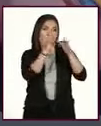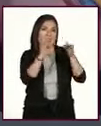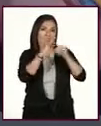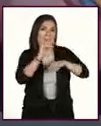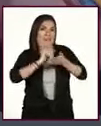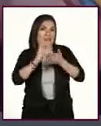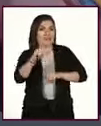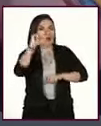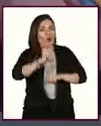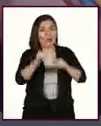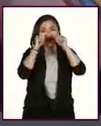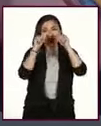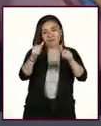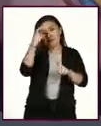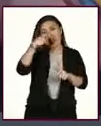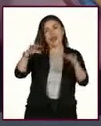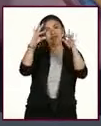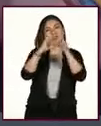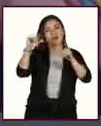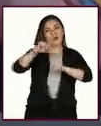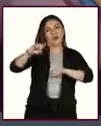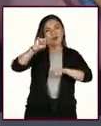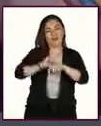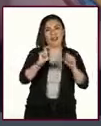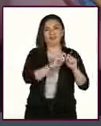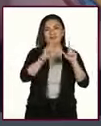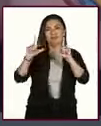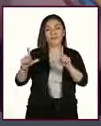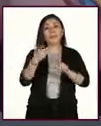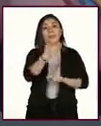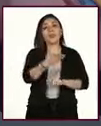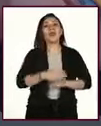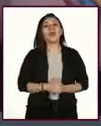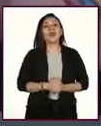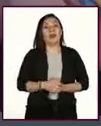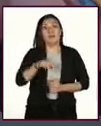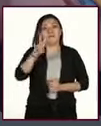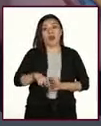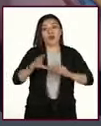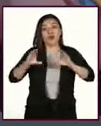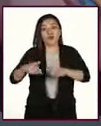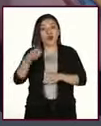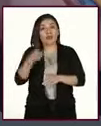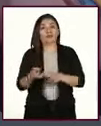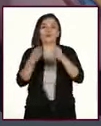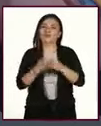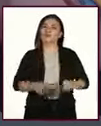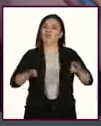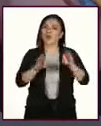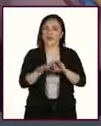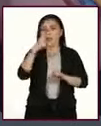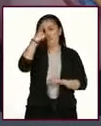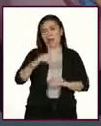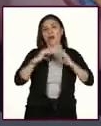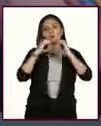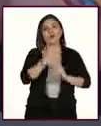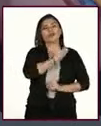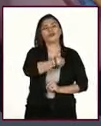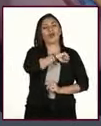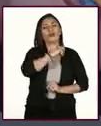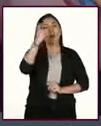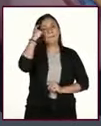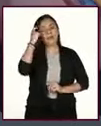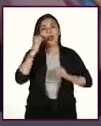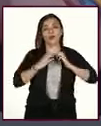el tiempo que nos has dedicado para la transmisión. Y recalcamos que el papel de la comunidad es fundamental para el cuidado de la salud mental y